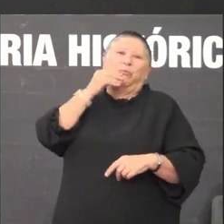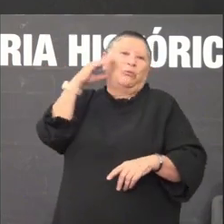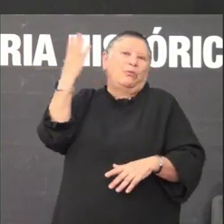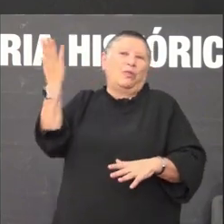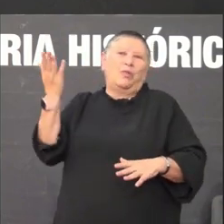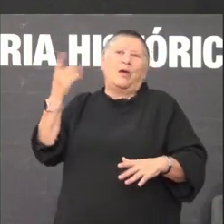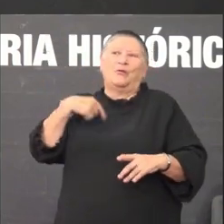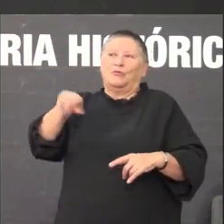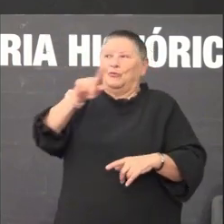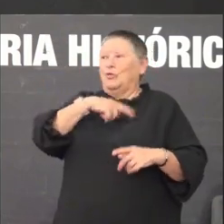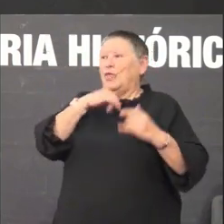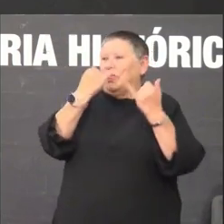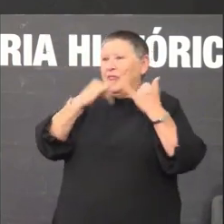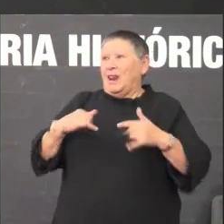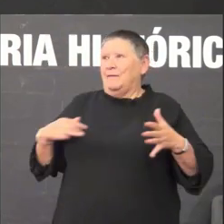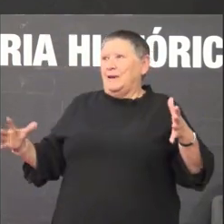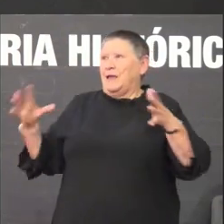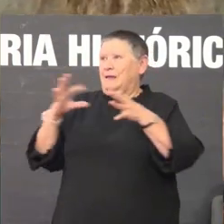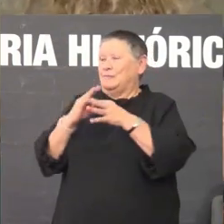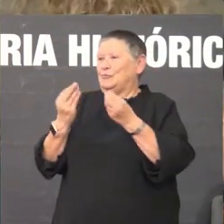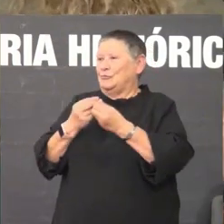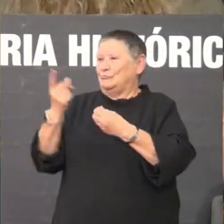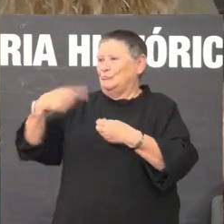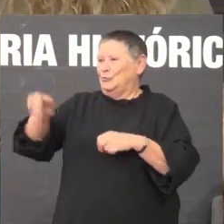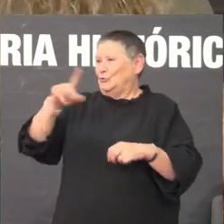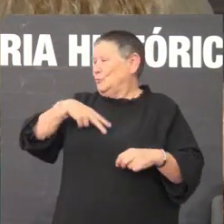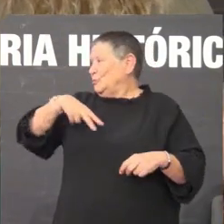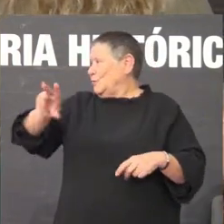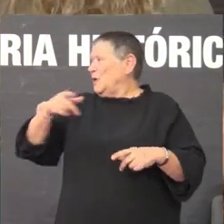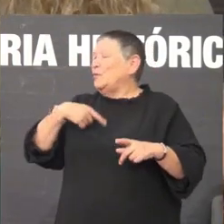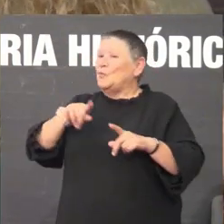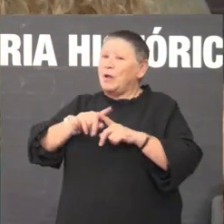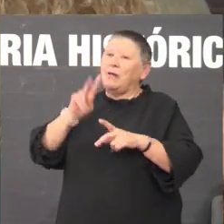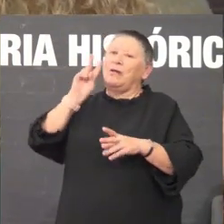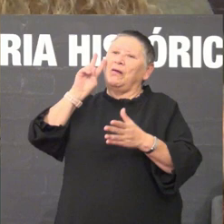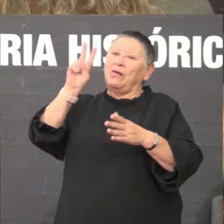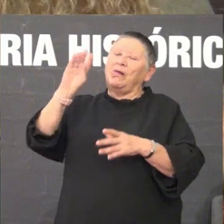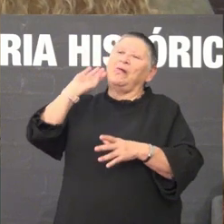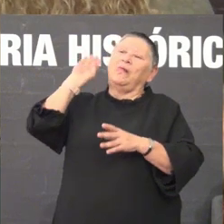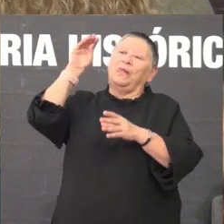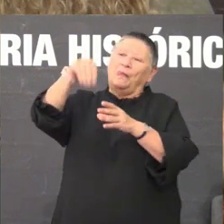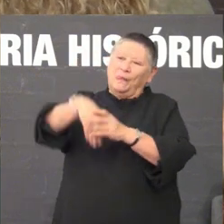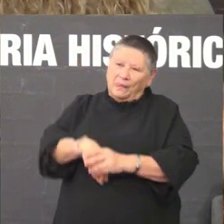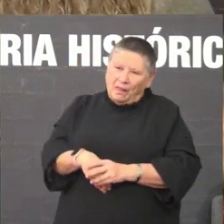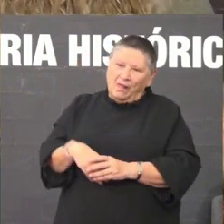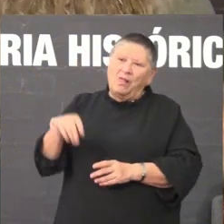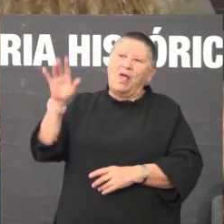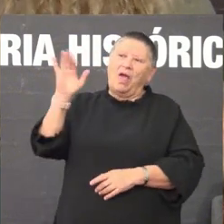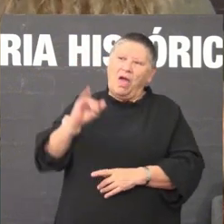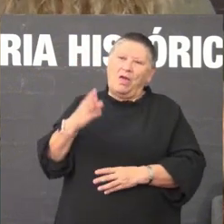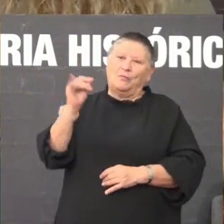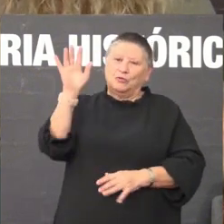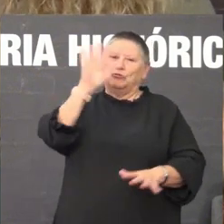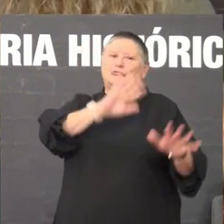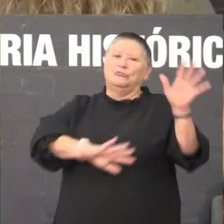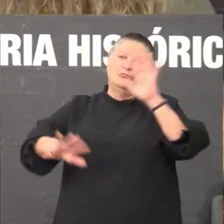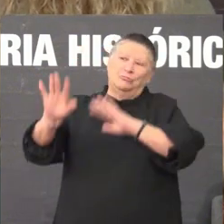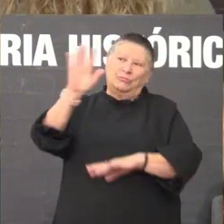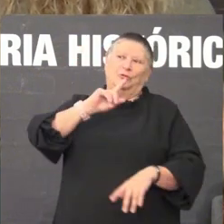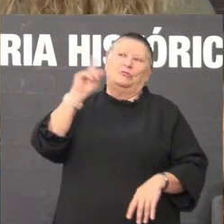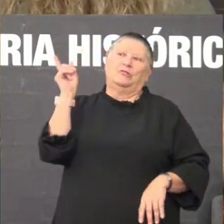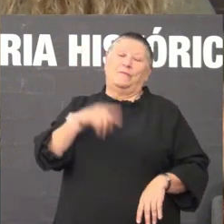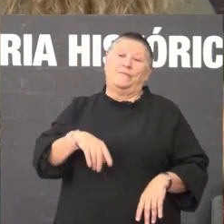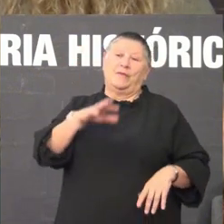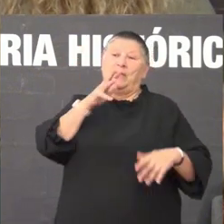o celebramos tamén con vos, pois como cara dentro, non? Tamén houve moitísimas complexidades. A min, abrimos turno